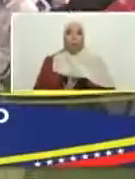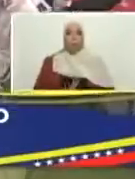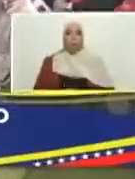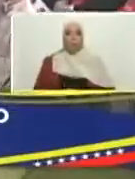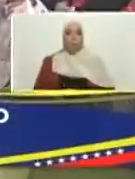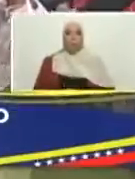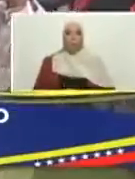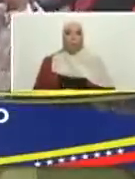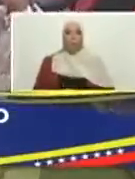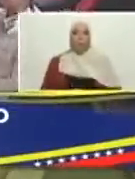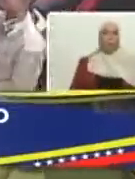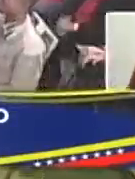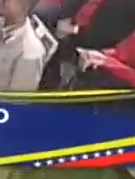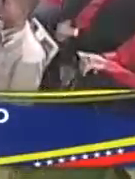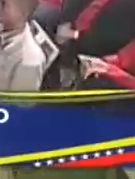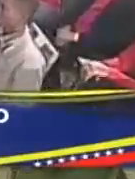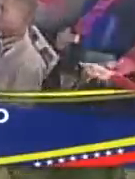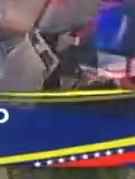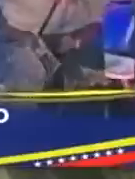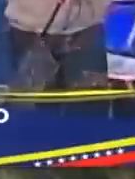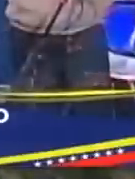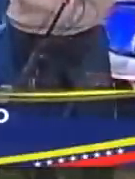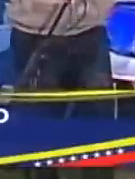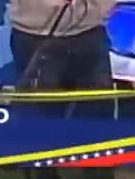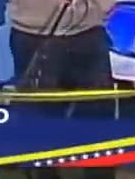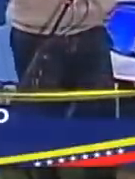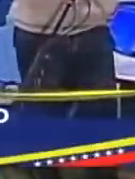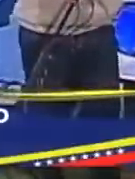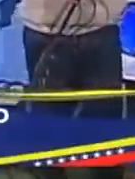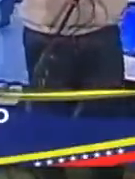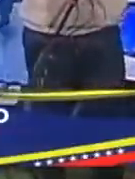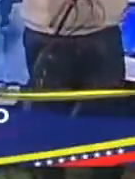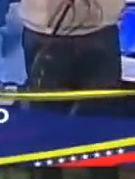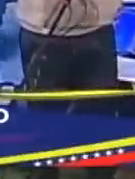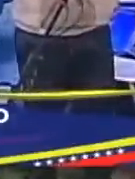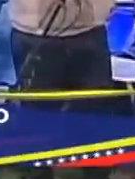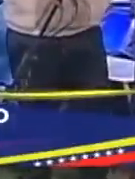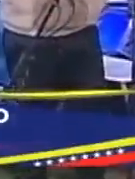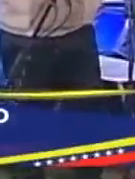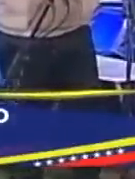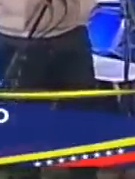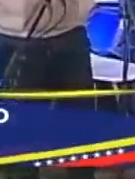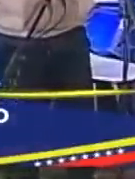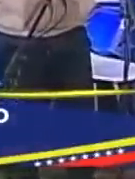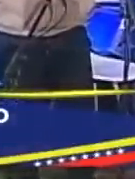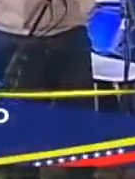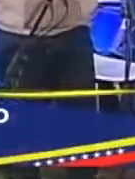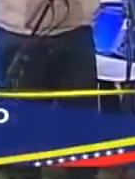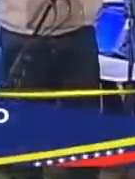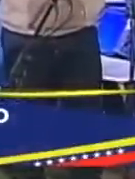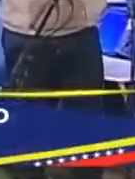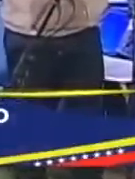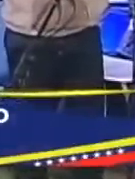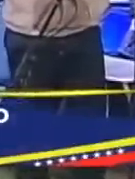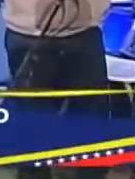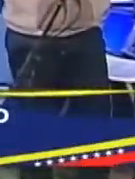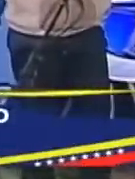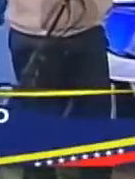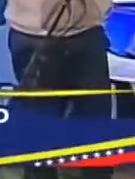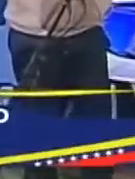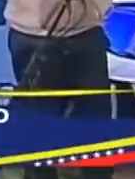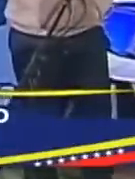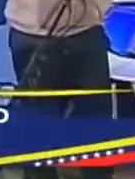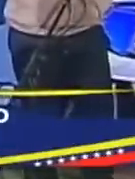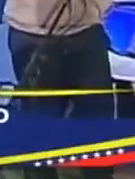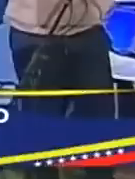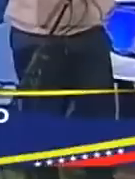paciente, es el decir de los viejos, que al cantar de guacharaca saben calcular al